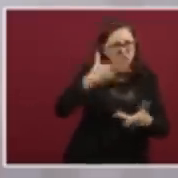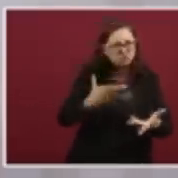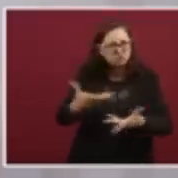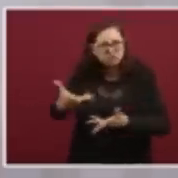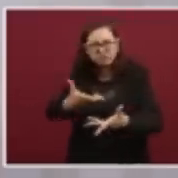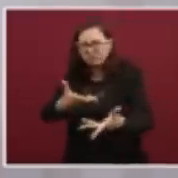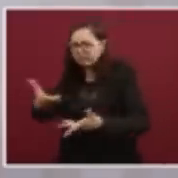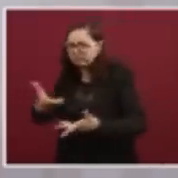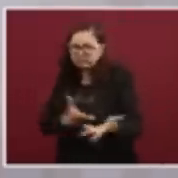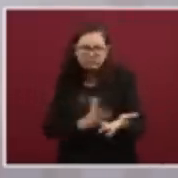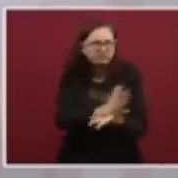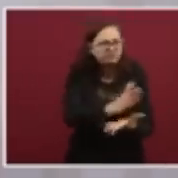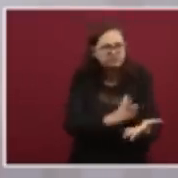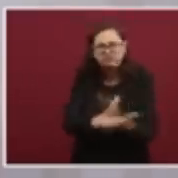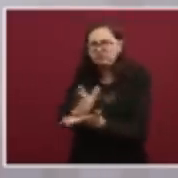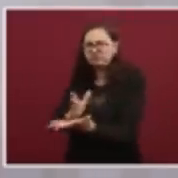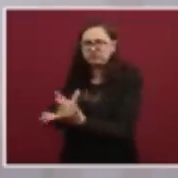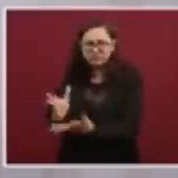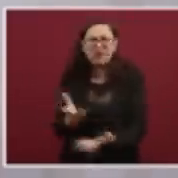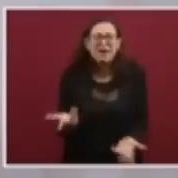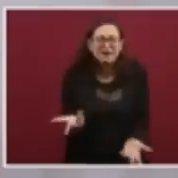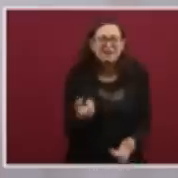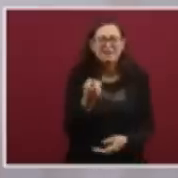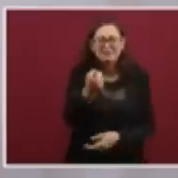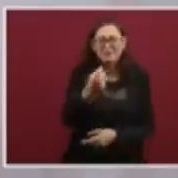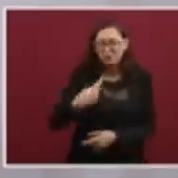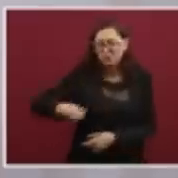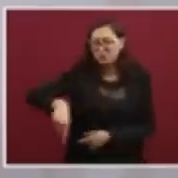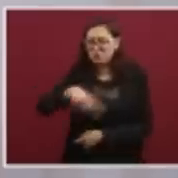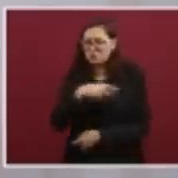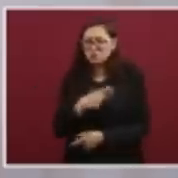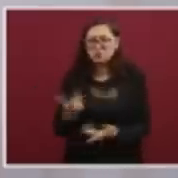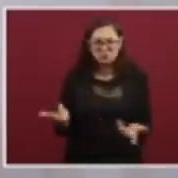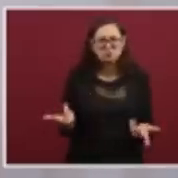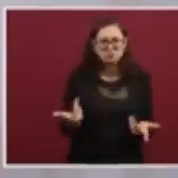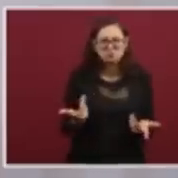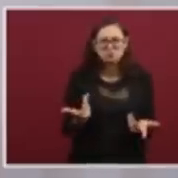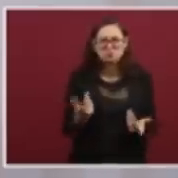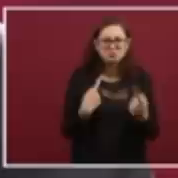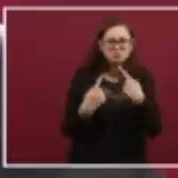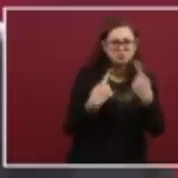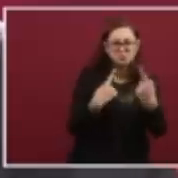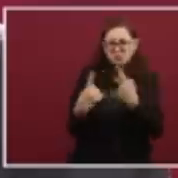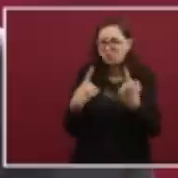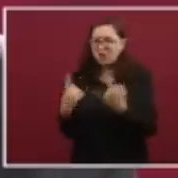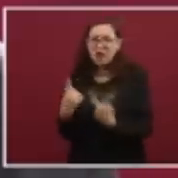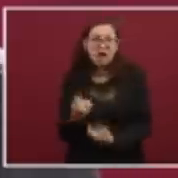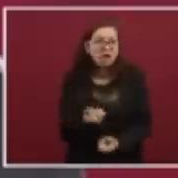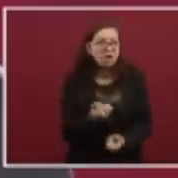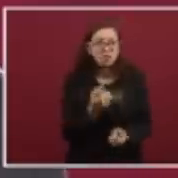nos metemos. El que no quiera ver fantasmas, que no salga de noche.